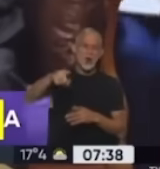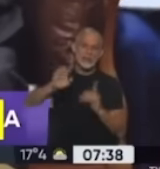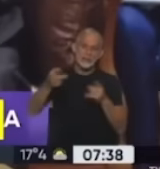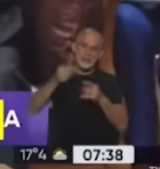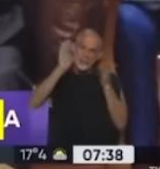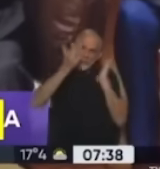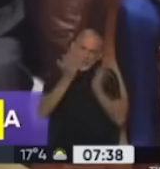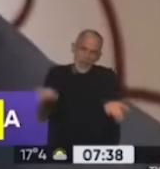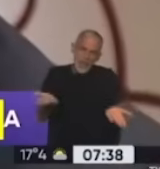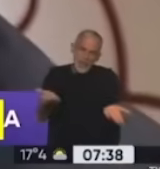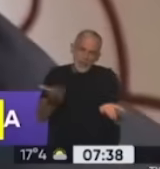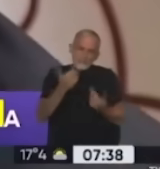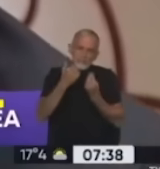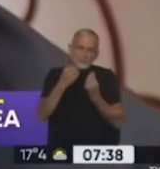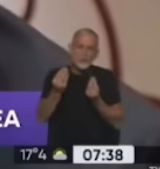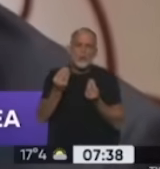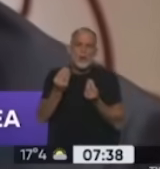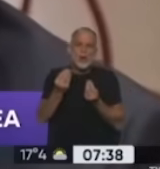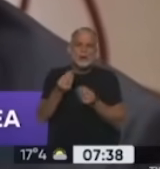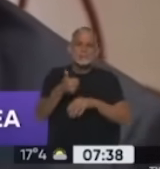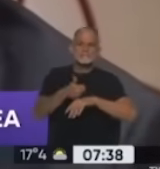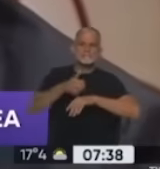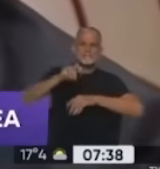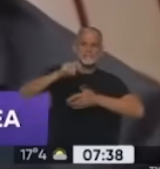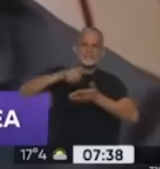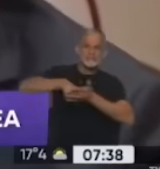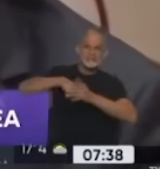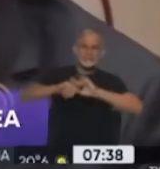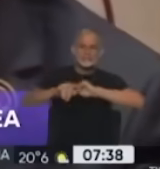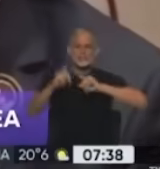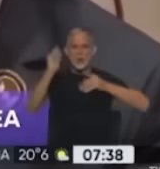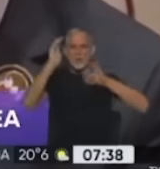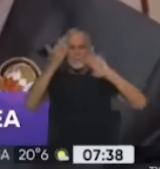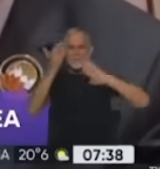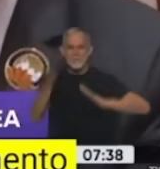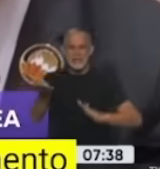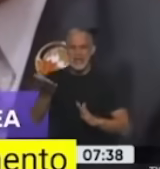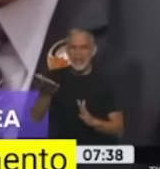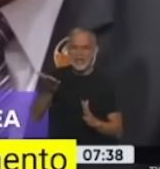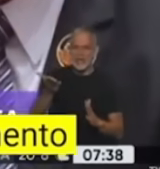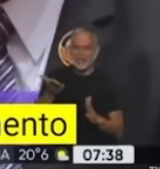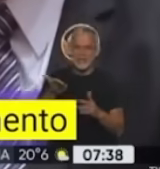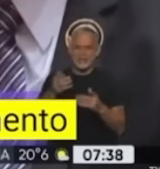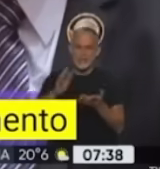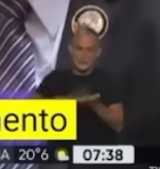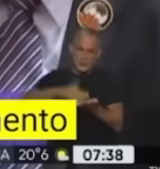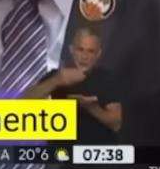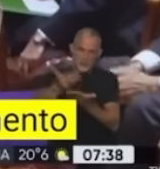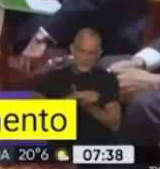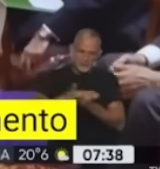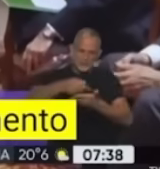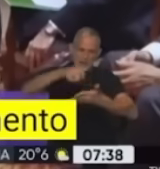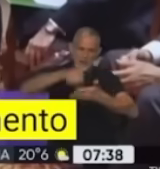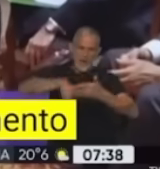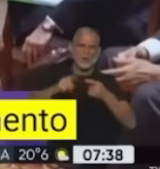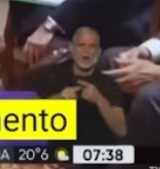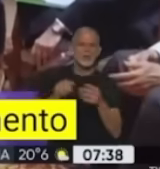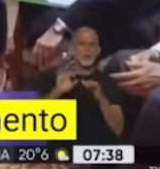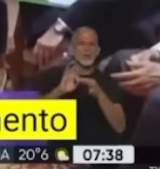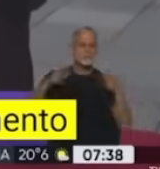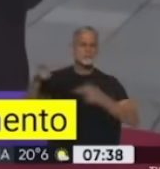final cuál va a ser la posición de Javier Milei en relación al acuerdo de libre